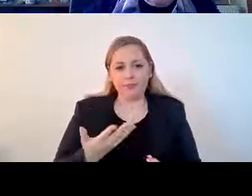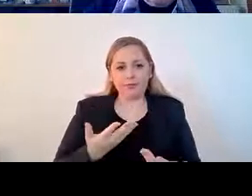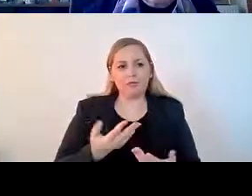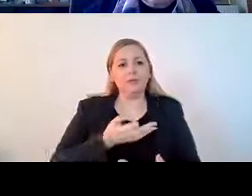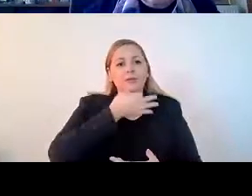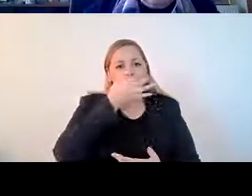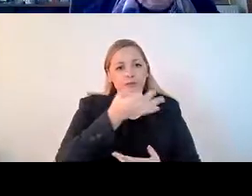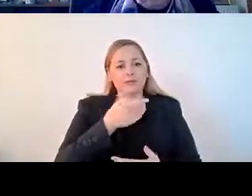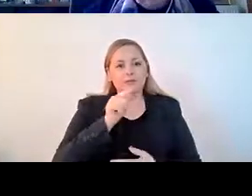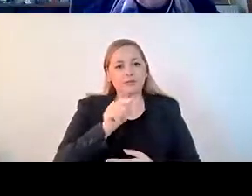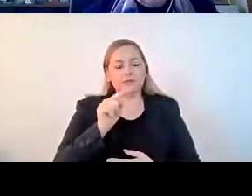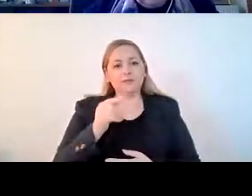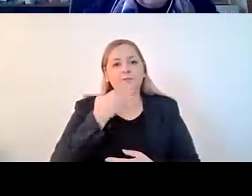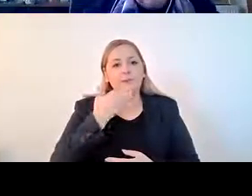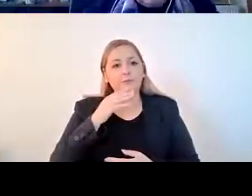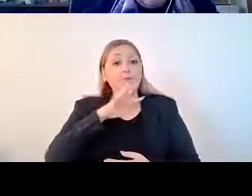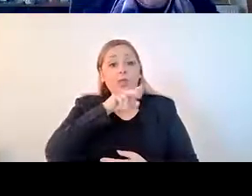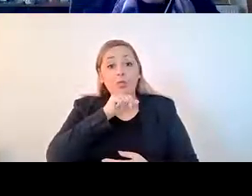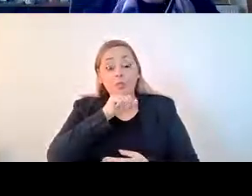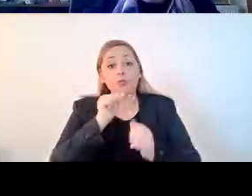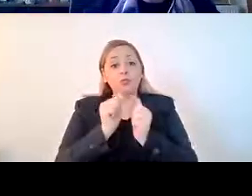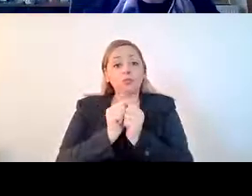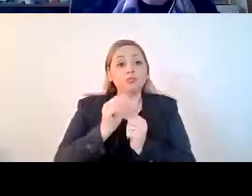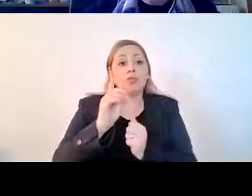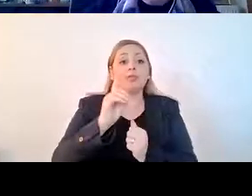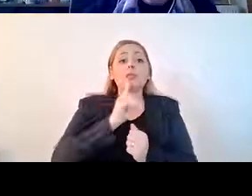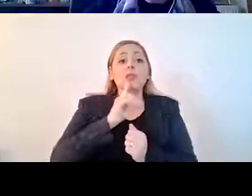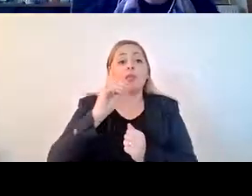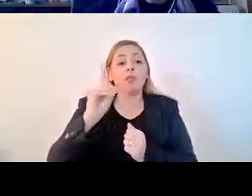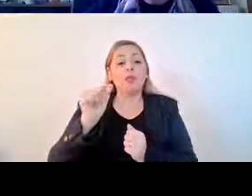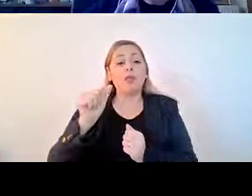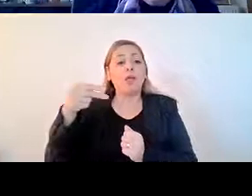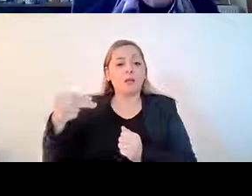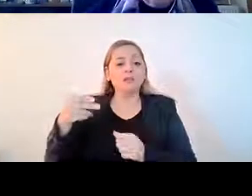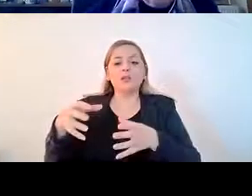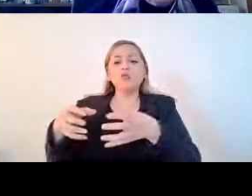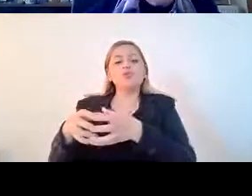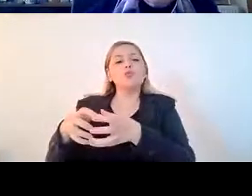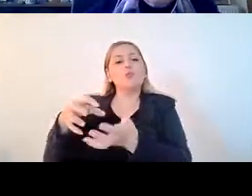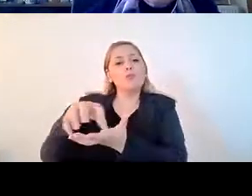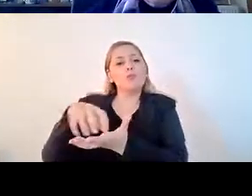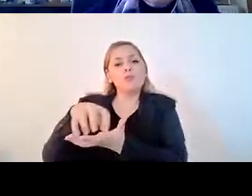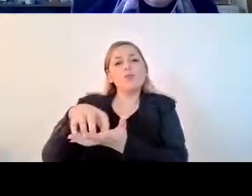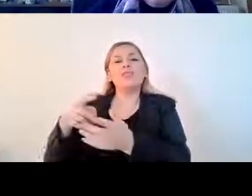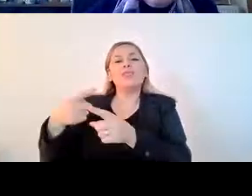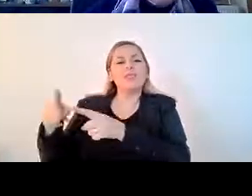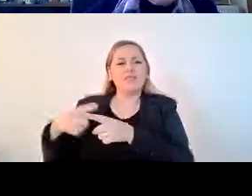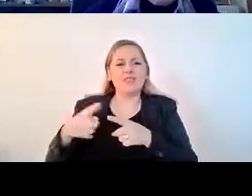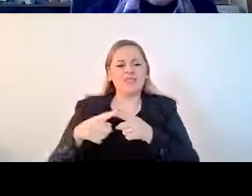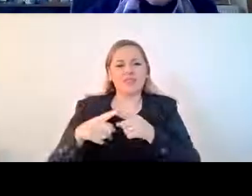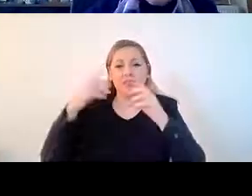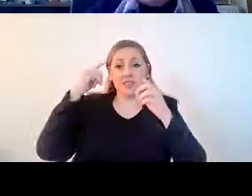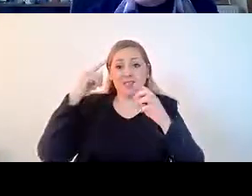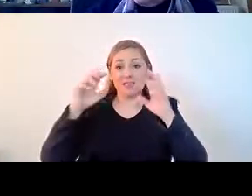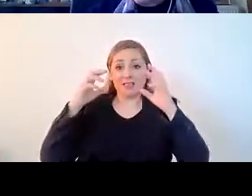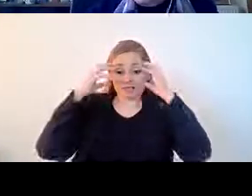los adultos con TDAH constituiría una población distinta, con rasgos neurobiológicos que a la fecha no